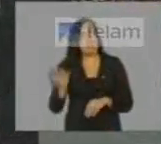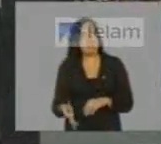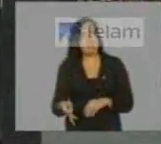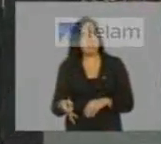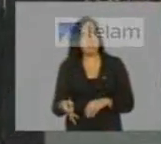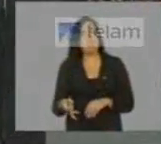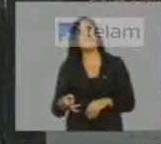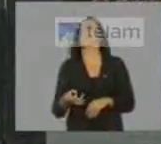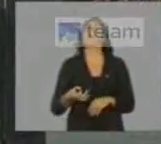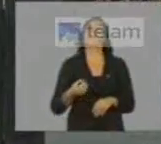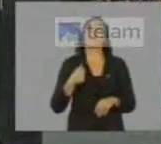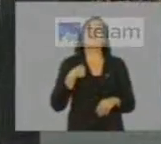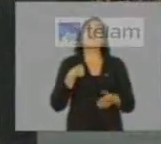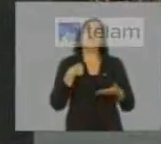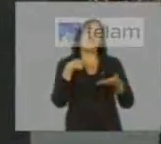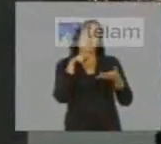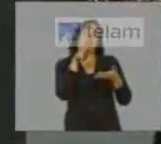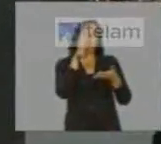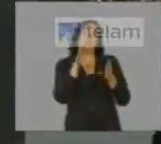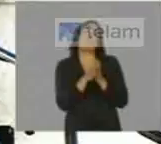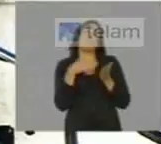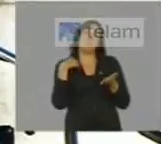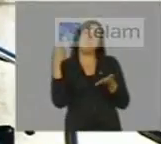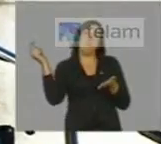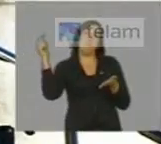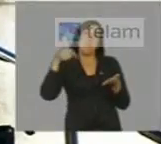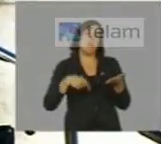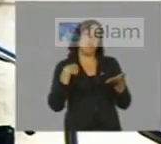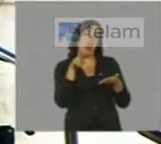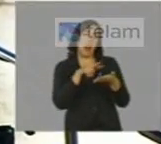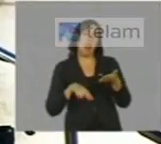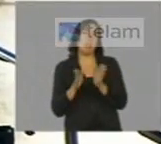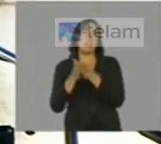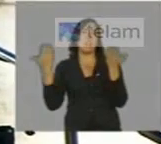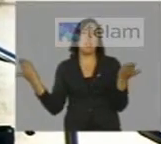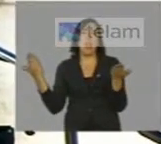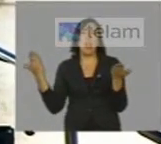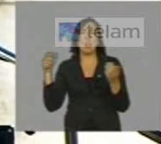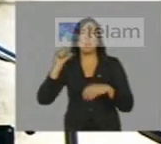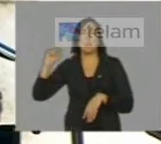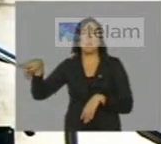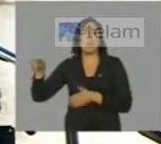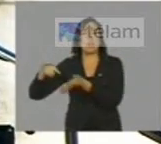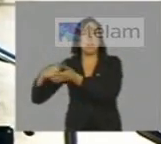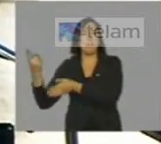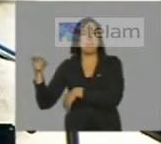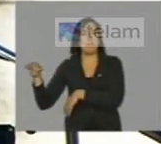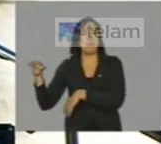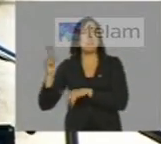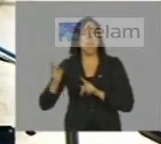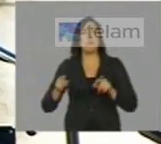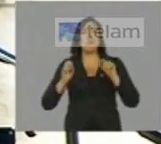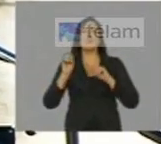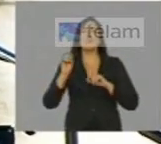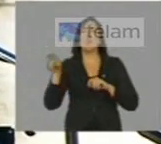leía un diario, una contratapa de un diario de la capital, que también se edita aquí en Rosario, con el nombre